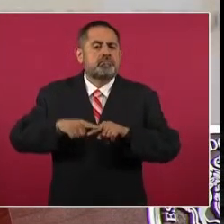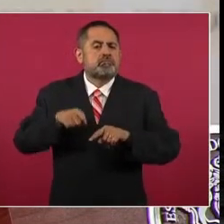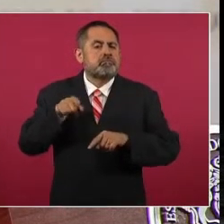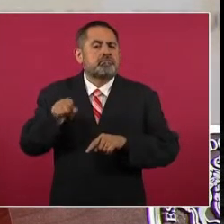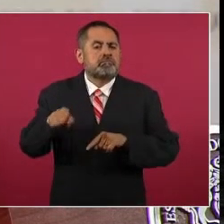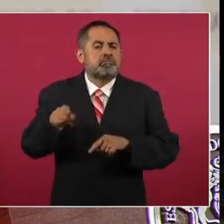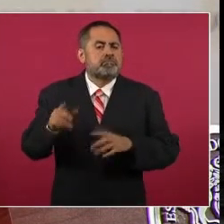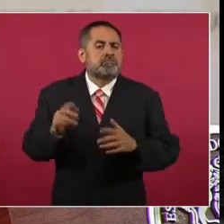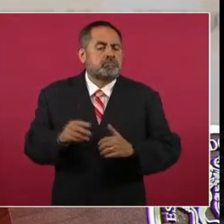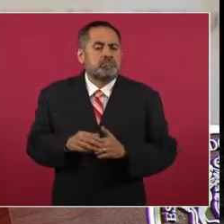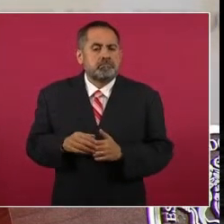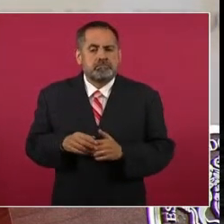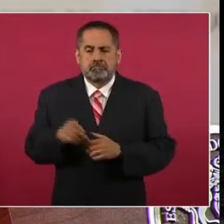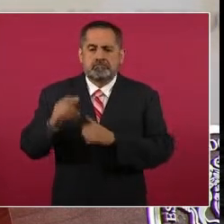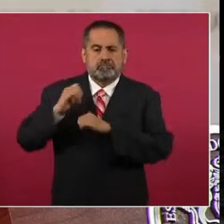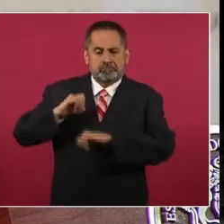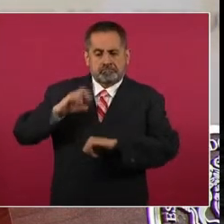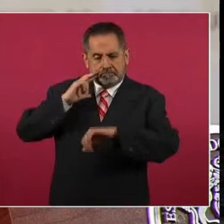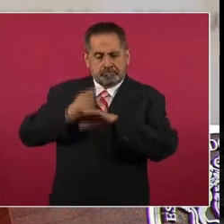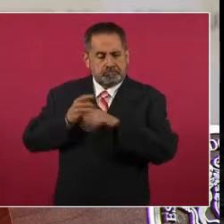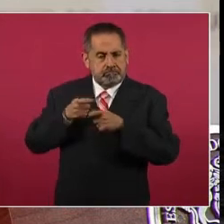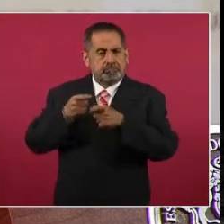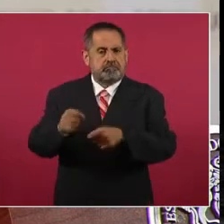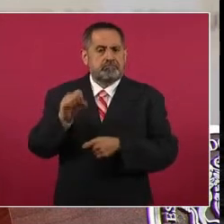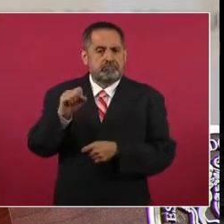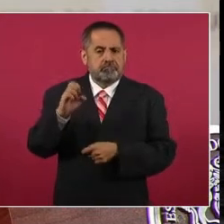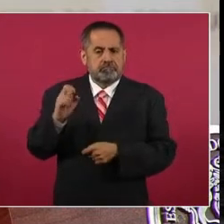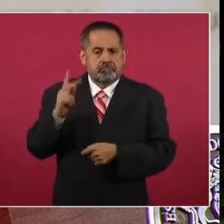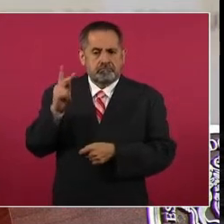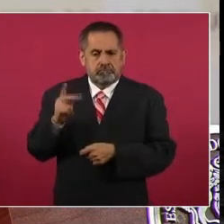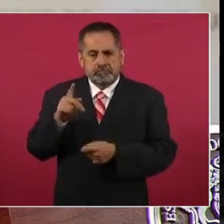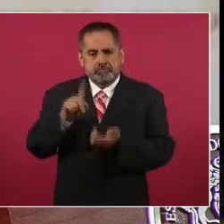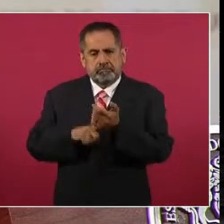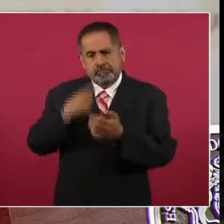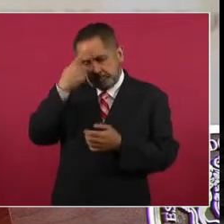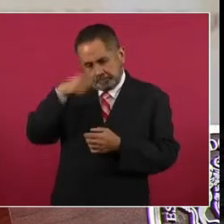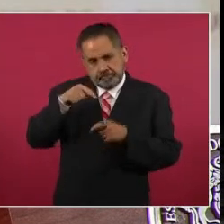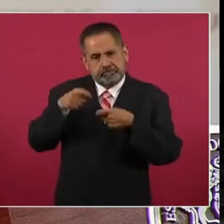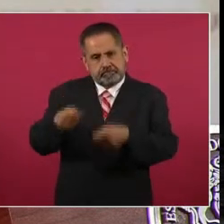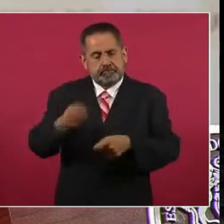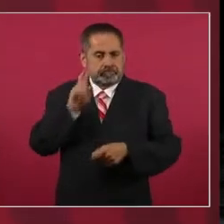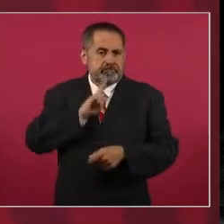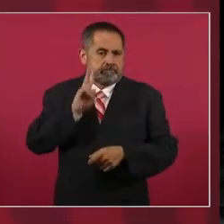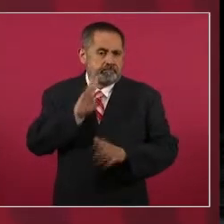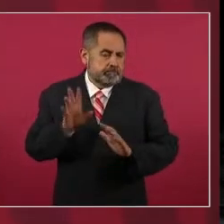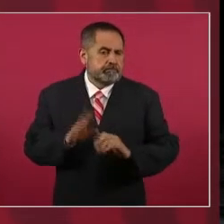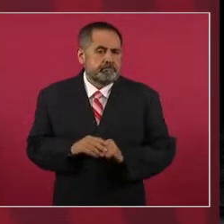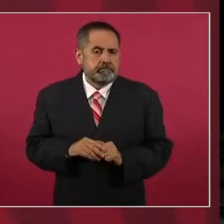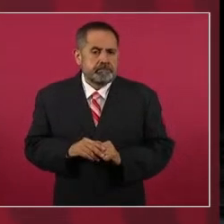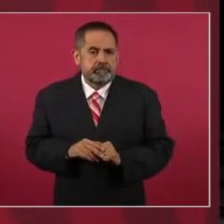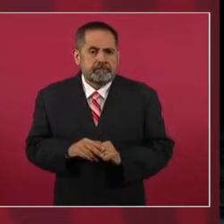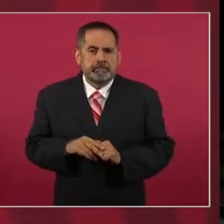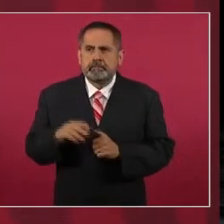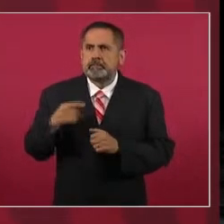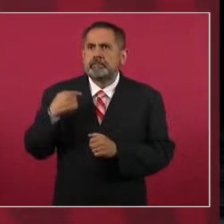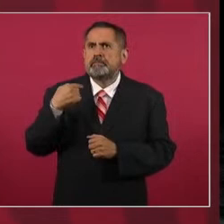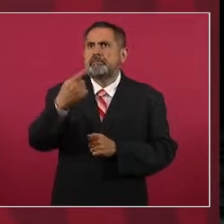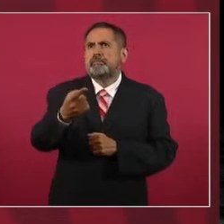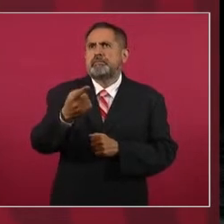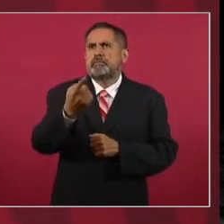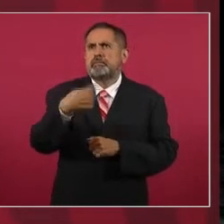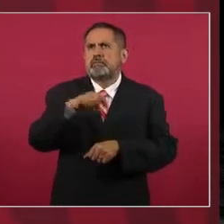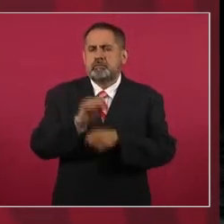esté va a ocuparse de la secretaría la semana